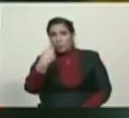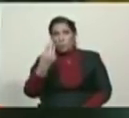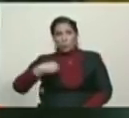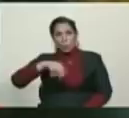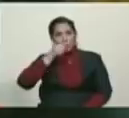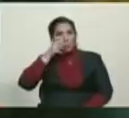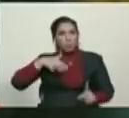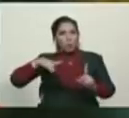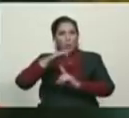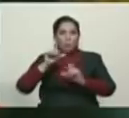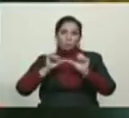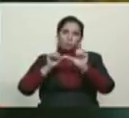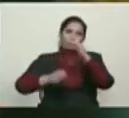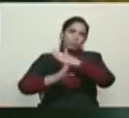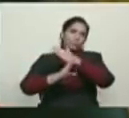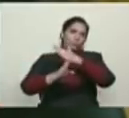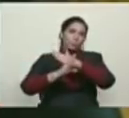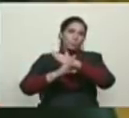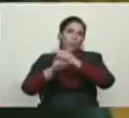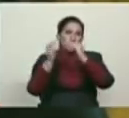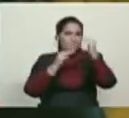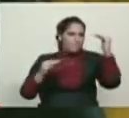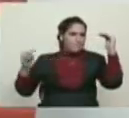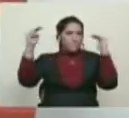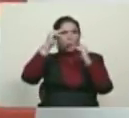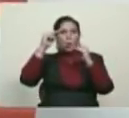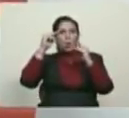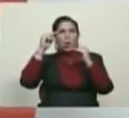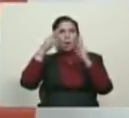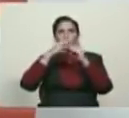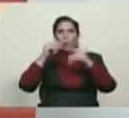que mantengamos la moral en alto en todos estos días que vienen.